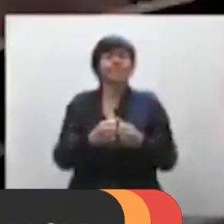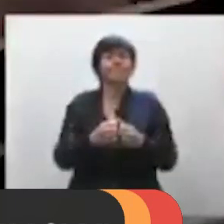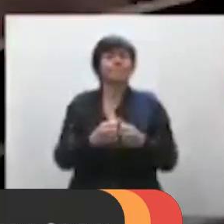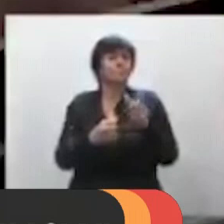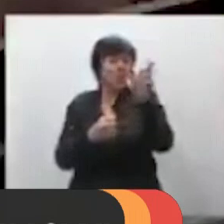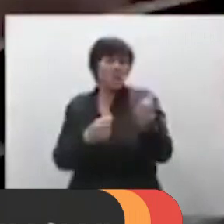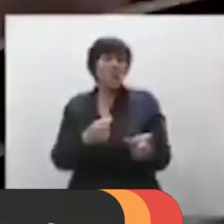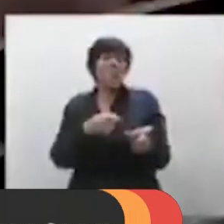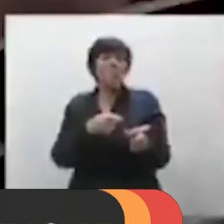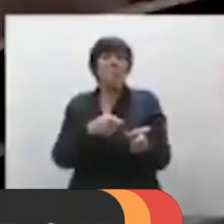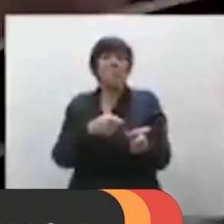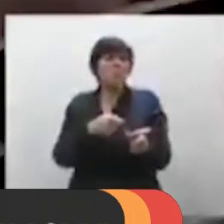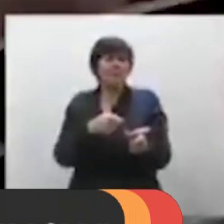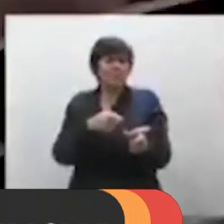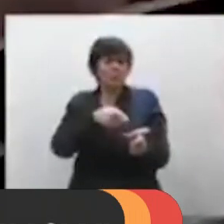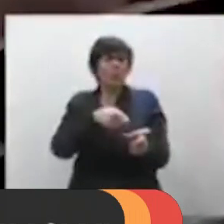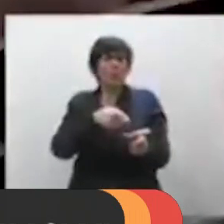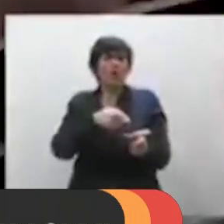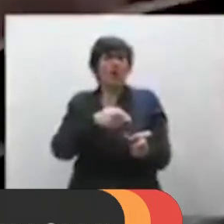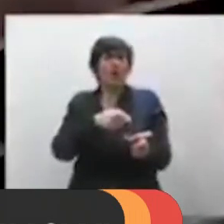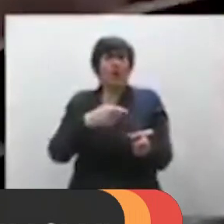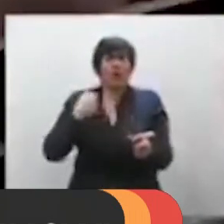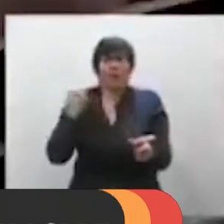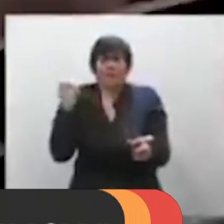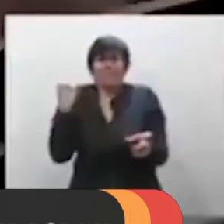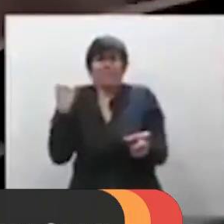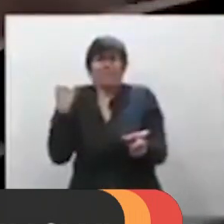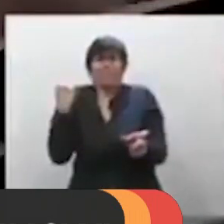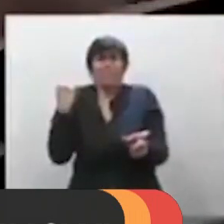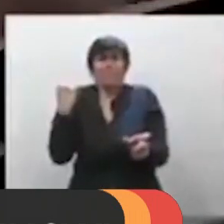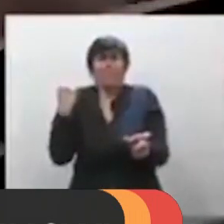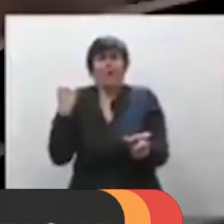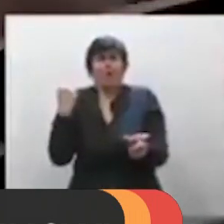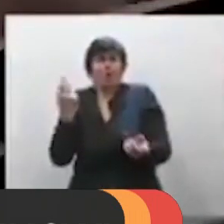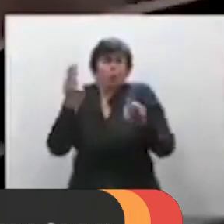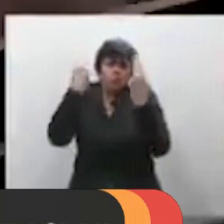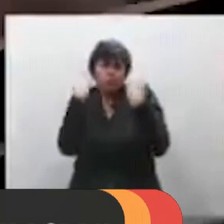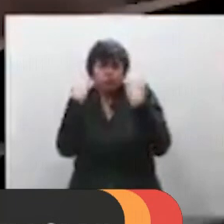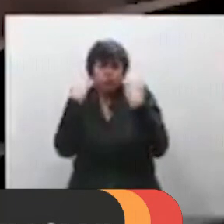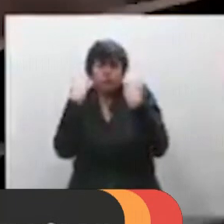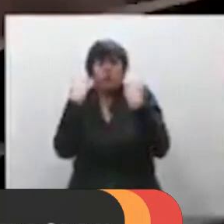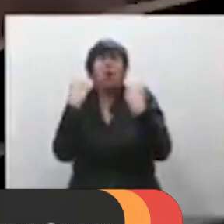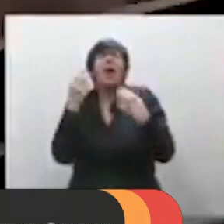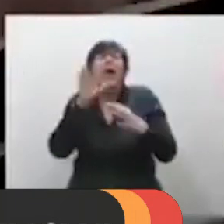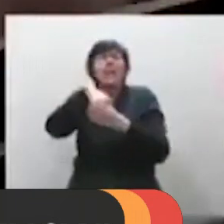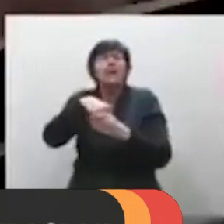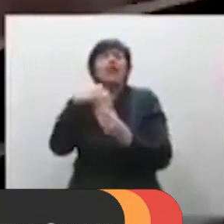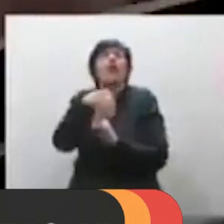persona que tiene una inferioridad absoluta de poder frente al abusador, por ejemplo en el abuso